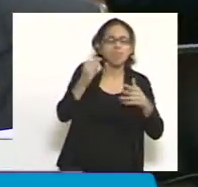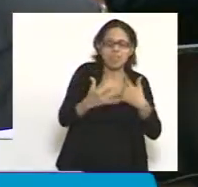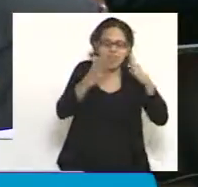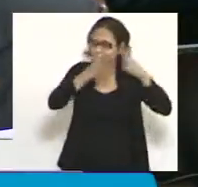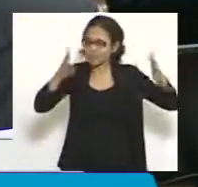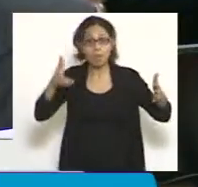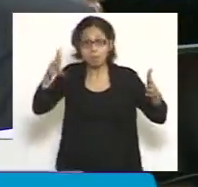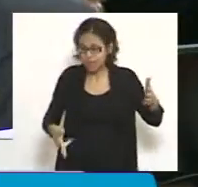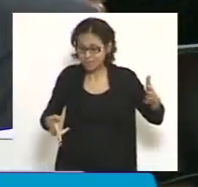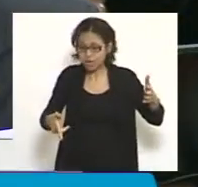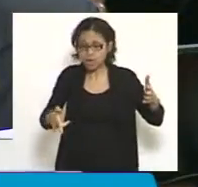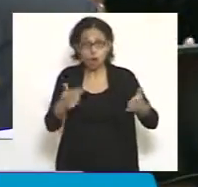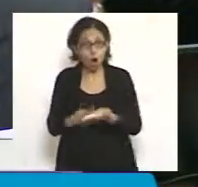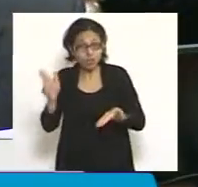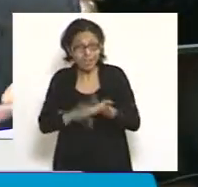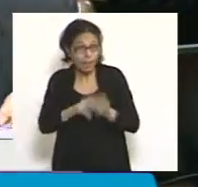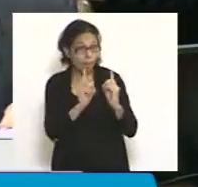plazo? ¿Se lo vuelve a nombrar?